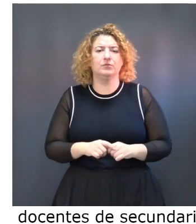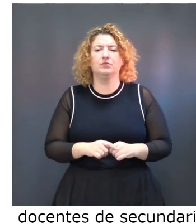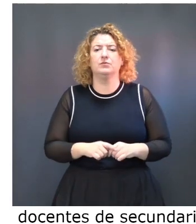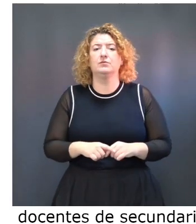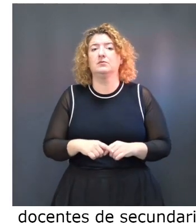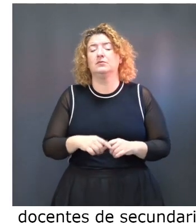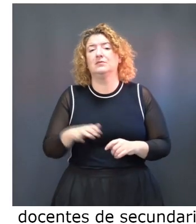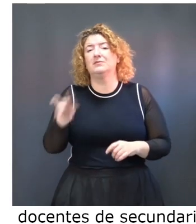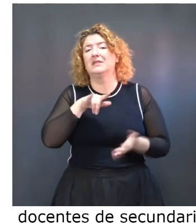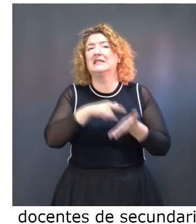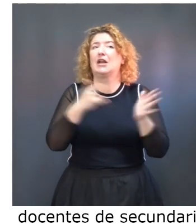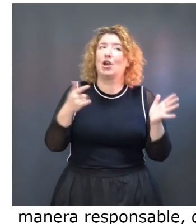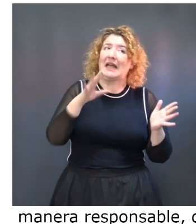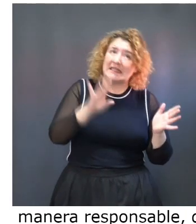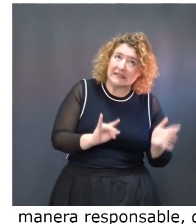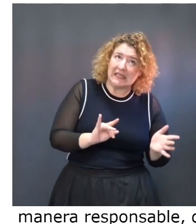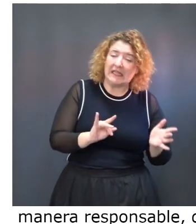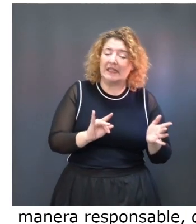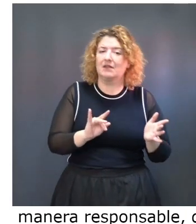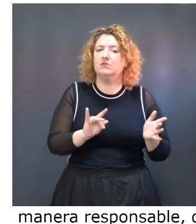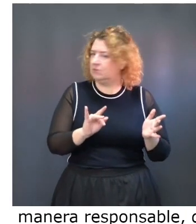¿no? Tecnología sí,